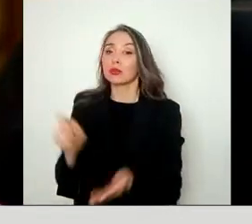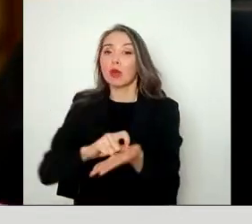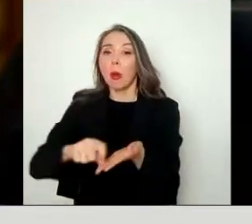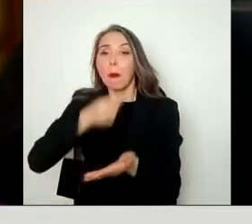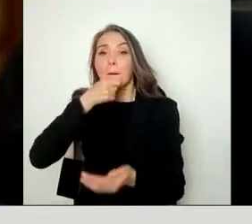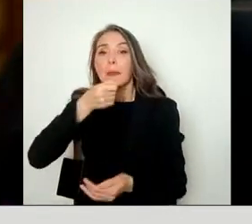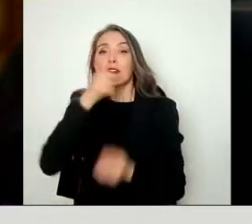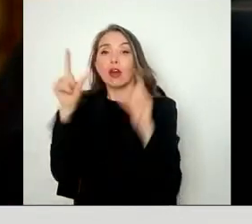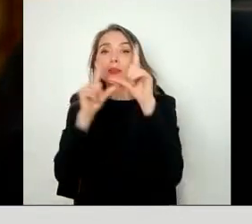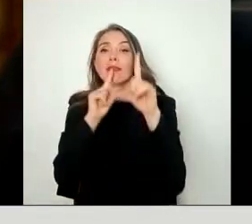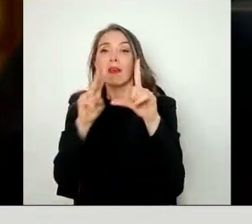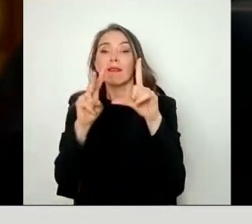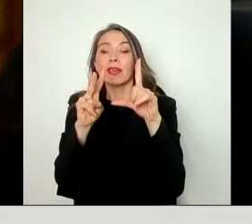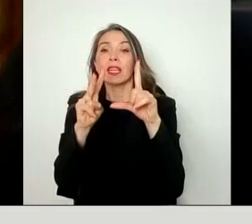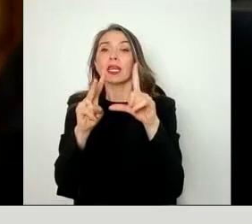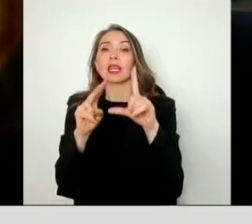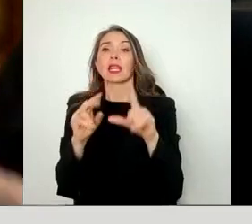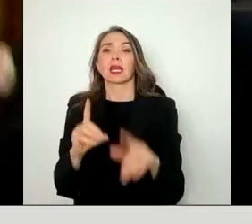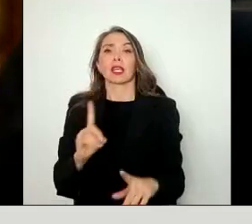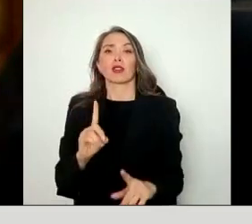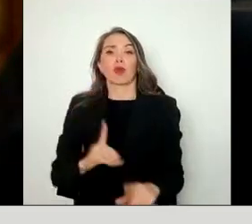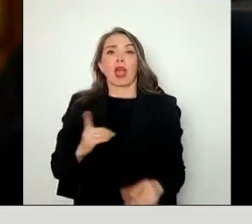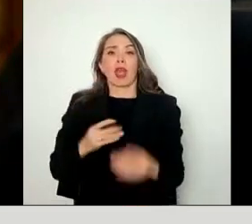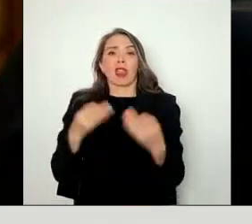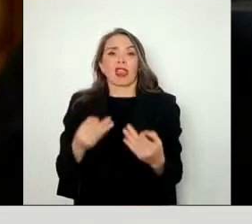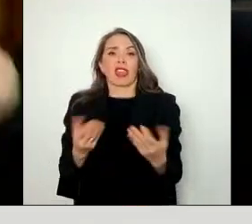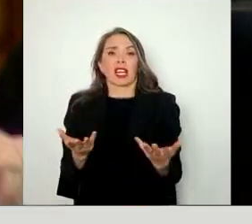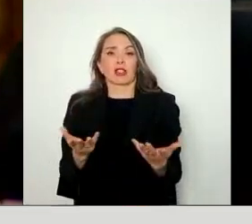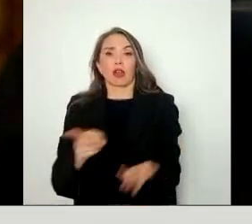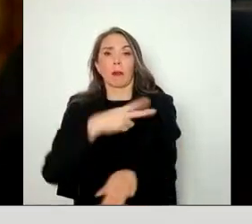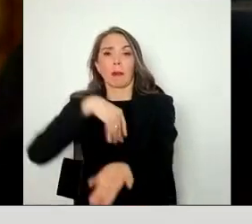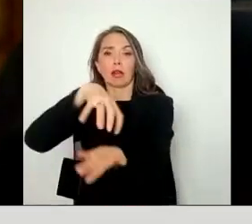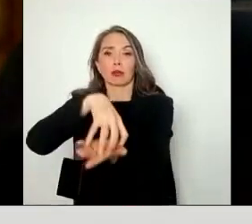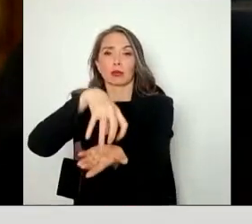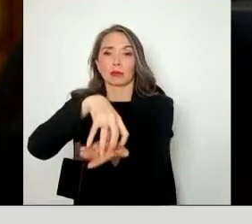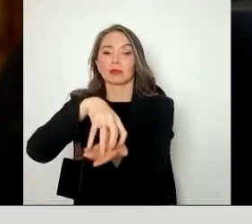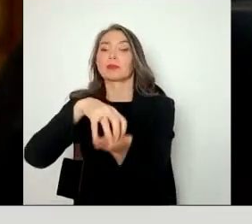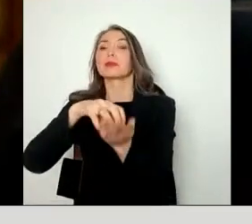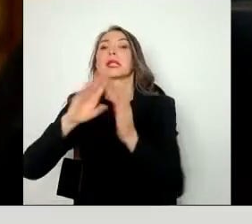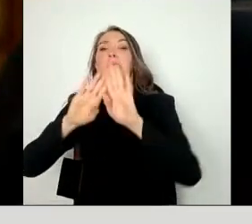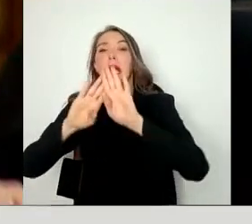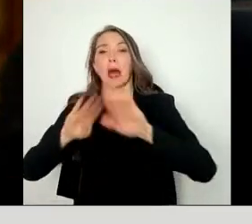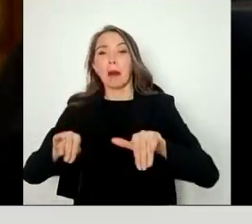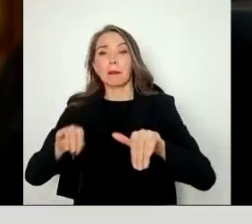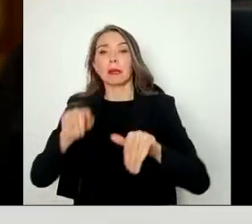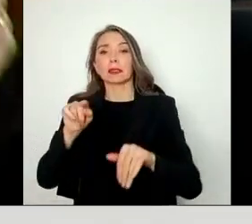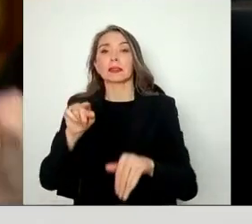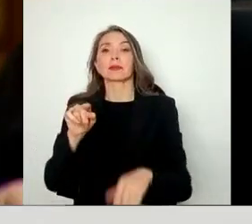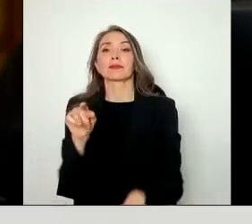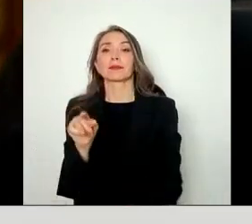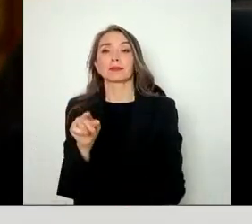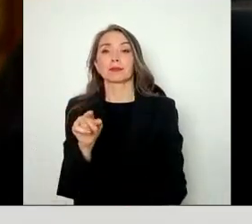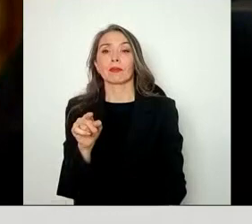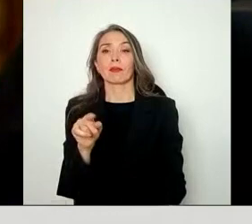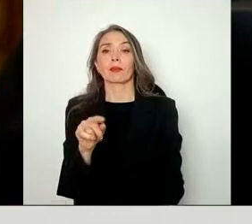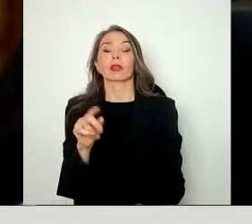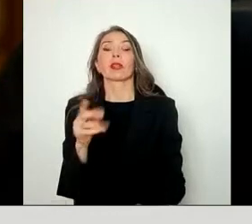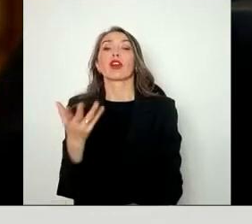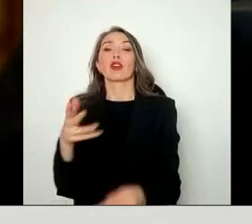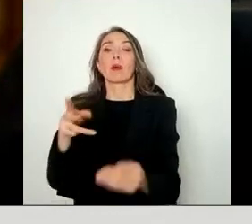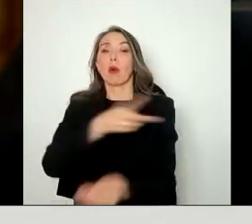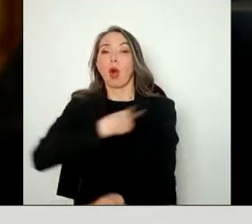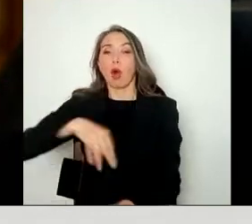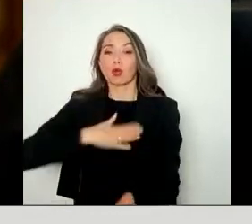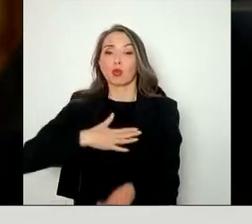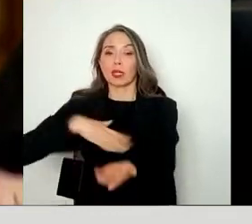indigno para nuestra ciudad pero vayamos más allá presidente Porque si se trata de la imagen de nuestra ciudad por